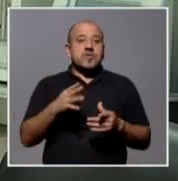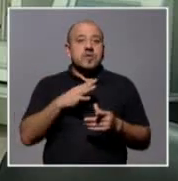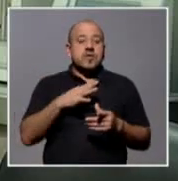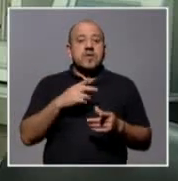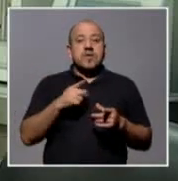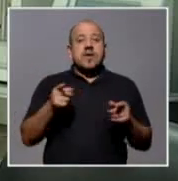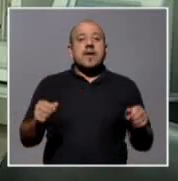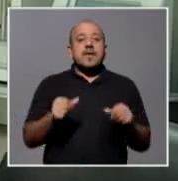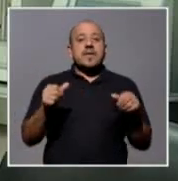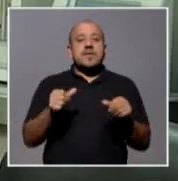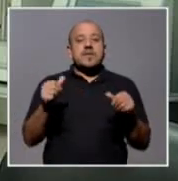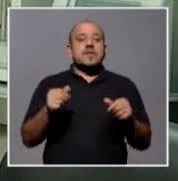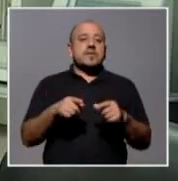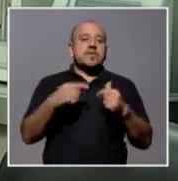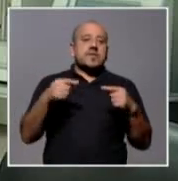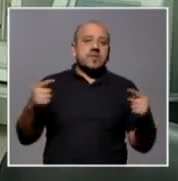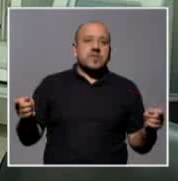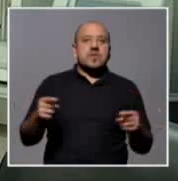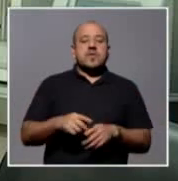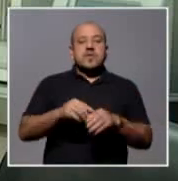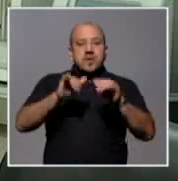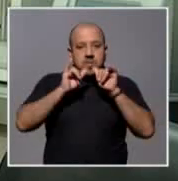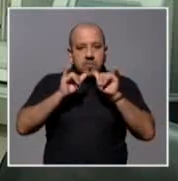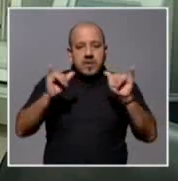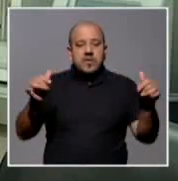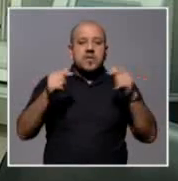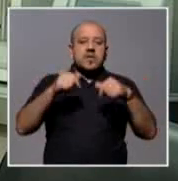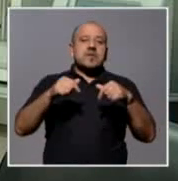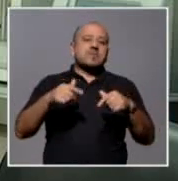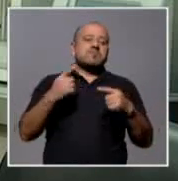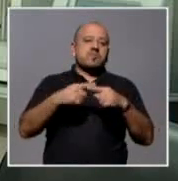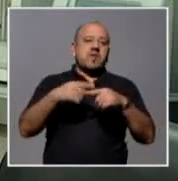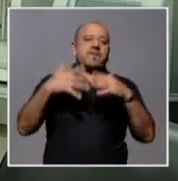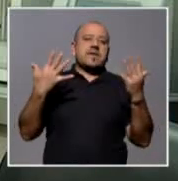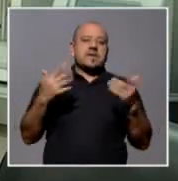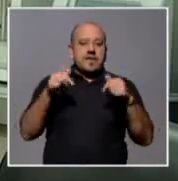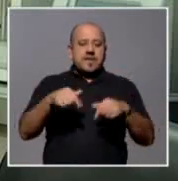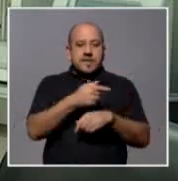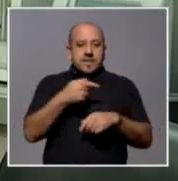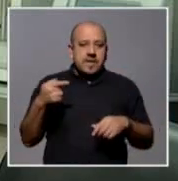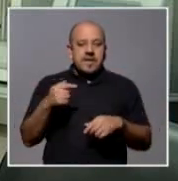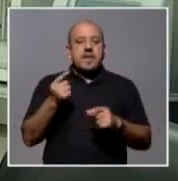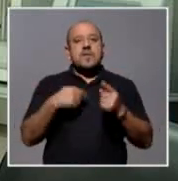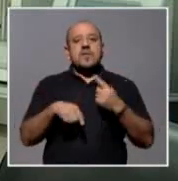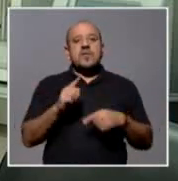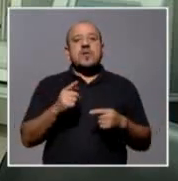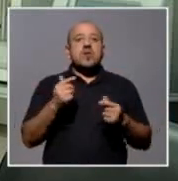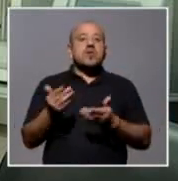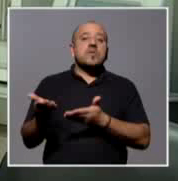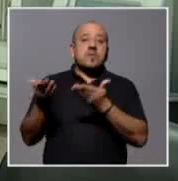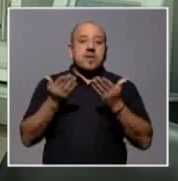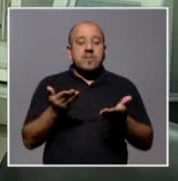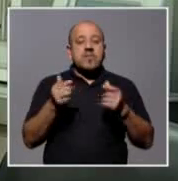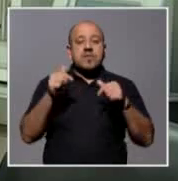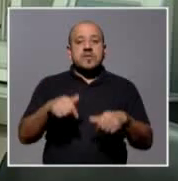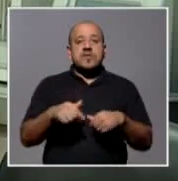llevando adelante acciones, divulgaciones. Es una fiesta para los científicos esta semana. Entonces, los invitamos a la